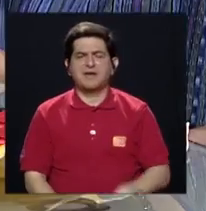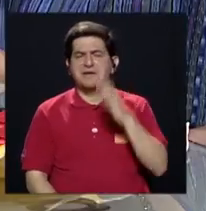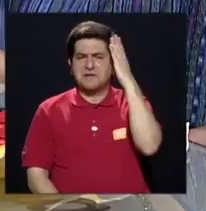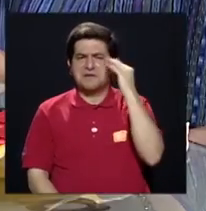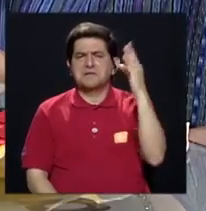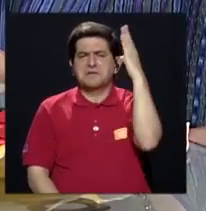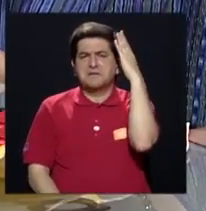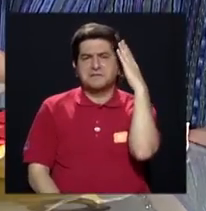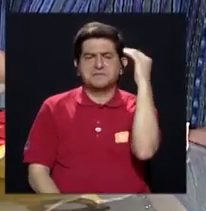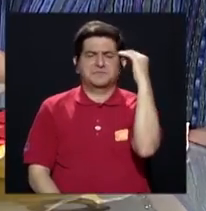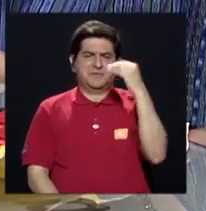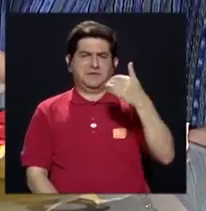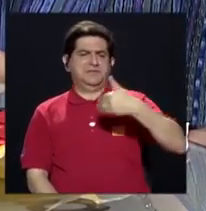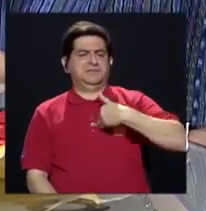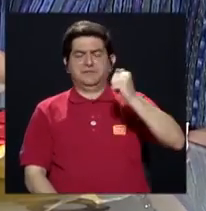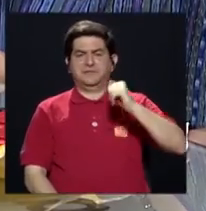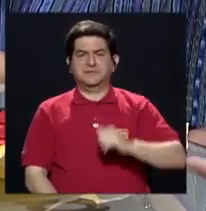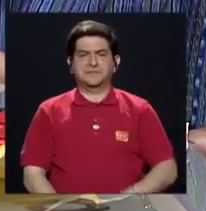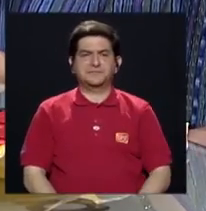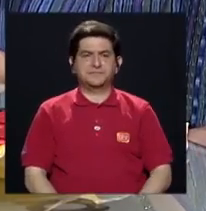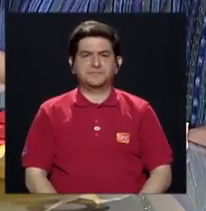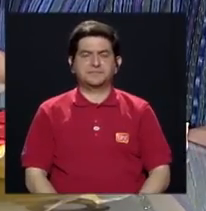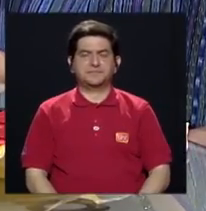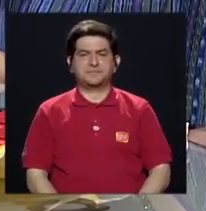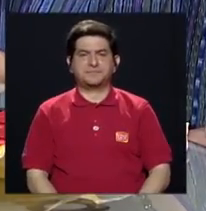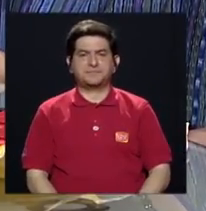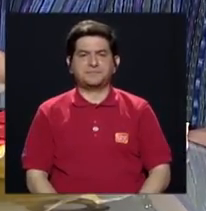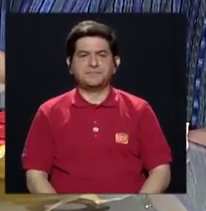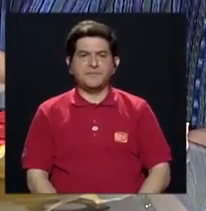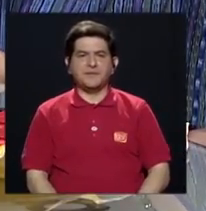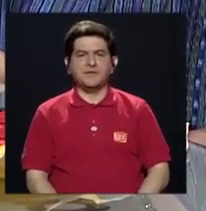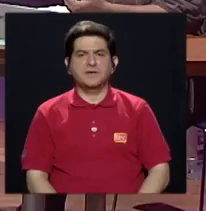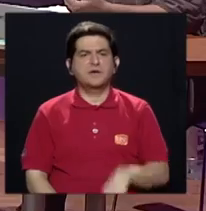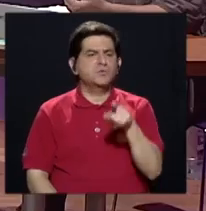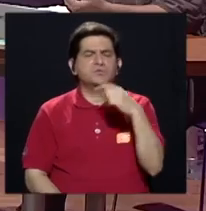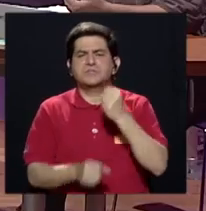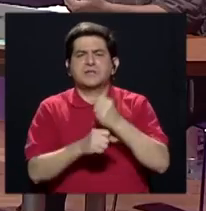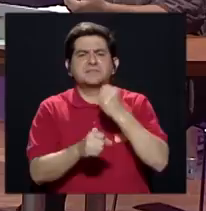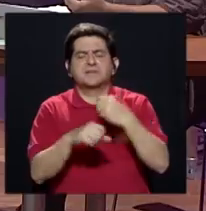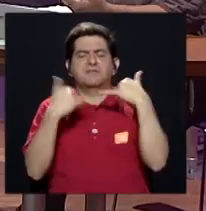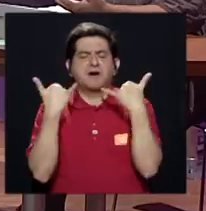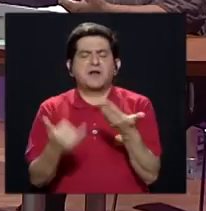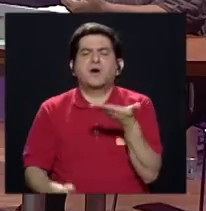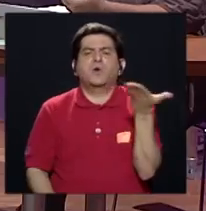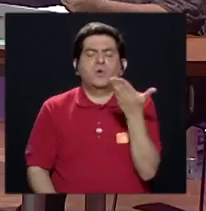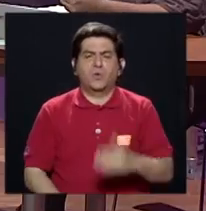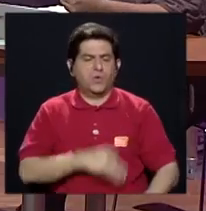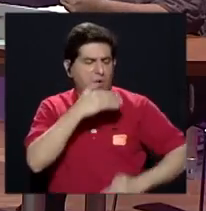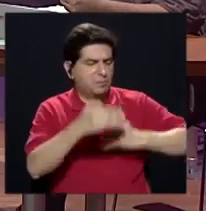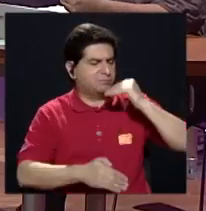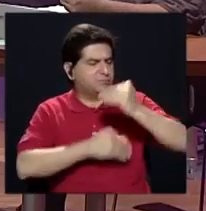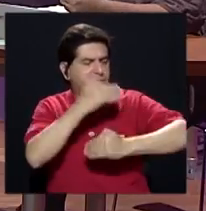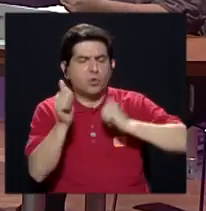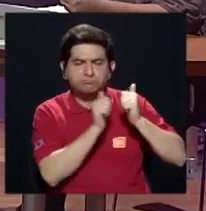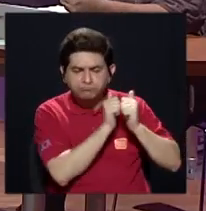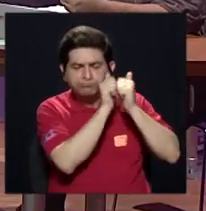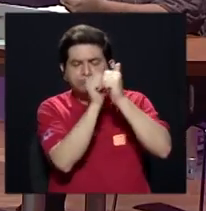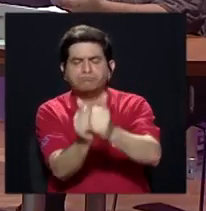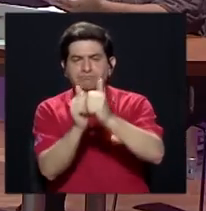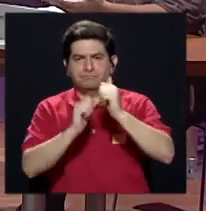experiencia vienen eh ustedes qué es lo que están haciendo en este momento qué procesos están